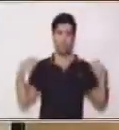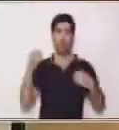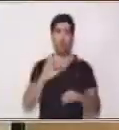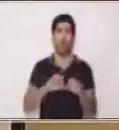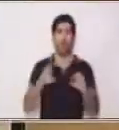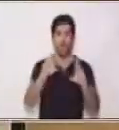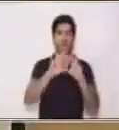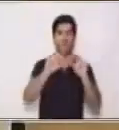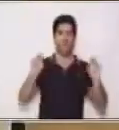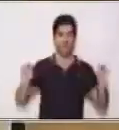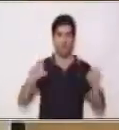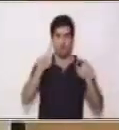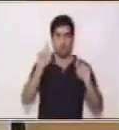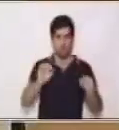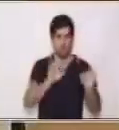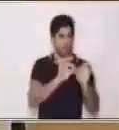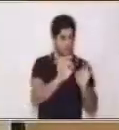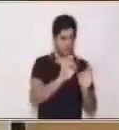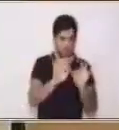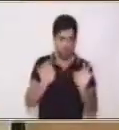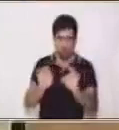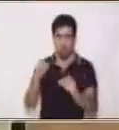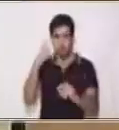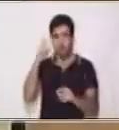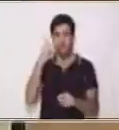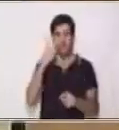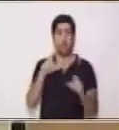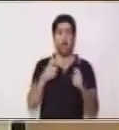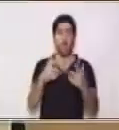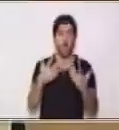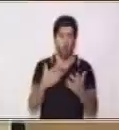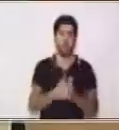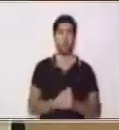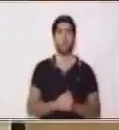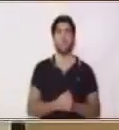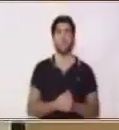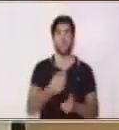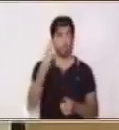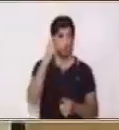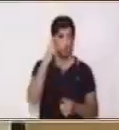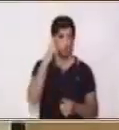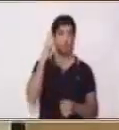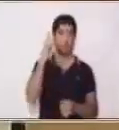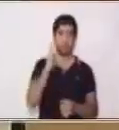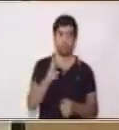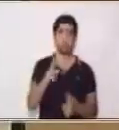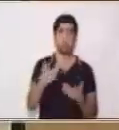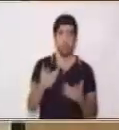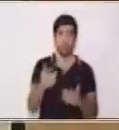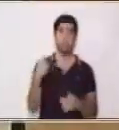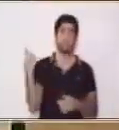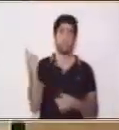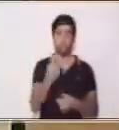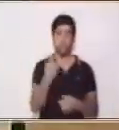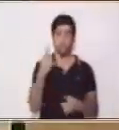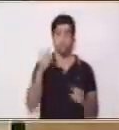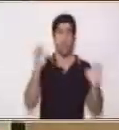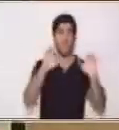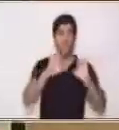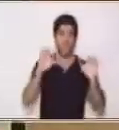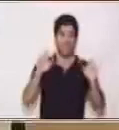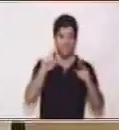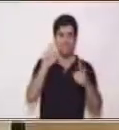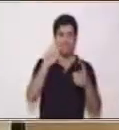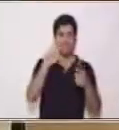de todos estos conocimientos que hemos adquirido el día de hoy. Ten presente, por favor, que todos esos ejercicios que